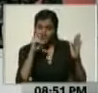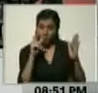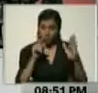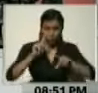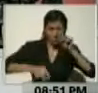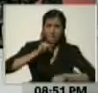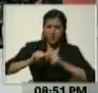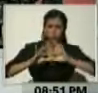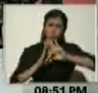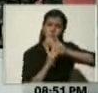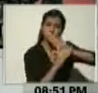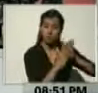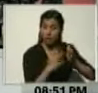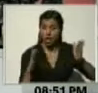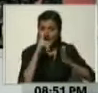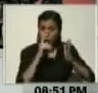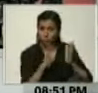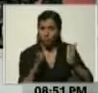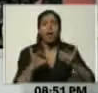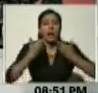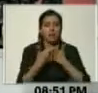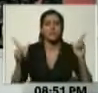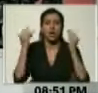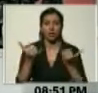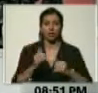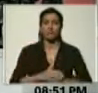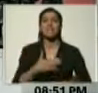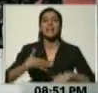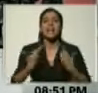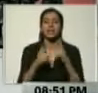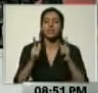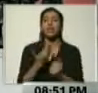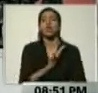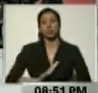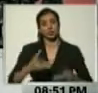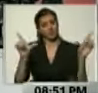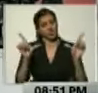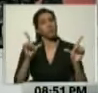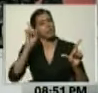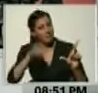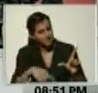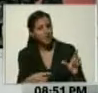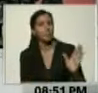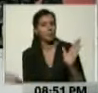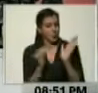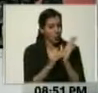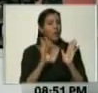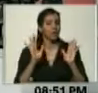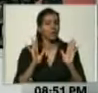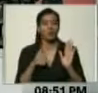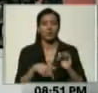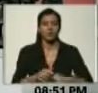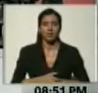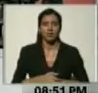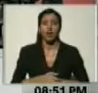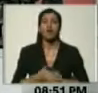Todos los corruptos entran ahí. A los dueños de medios los meten, no los dejaron por fuera. Porque ellos sí tienen derecho, pero yo no tengo derecho que